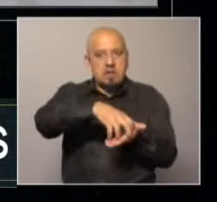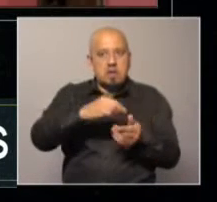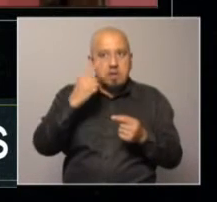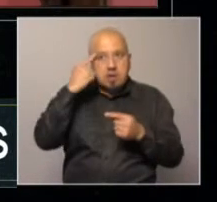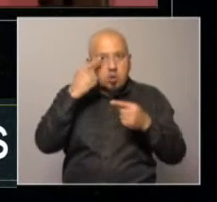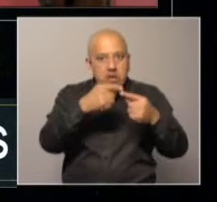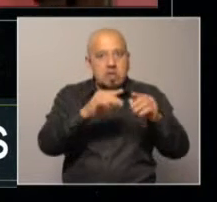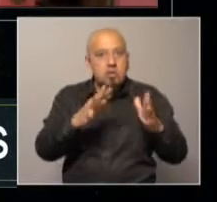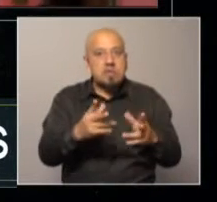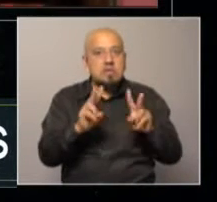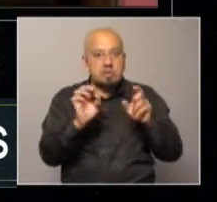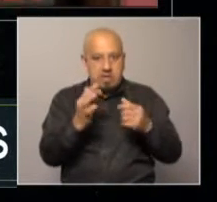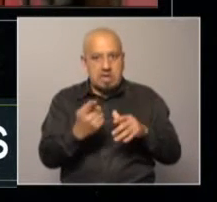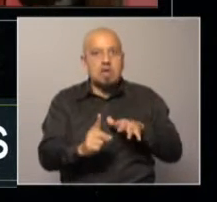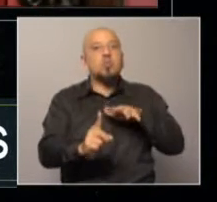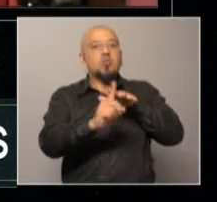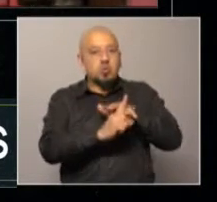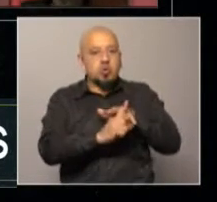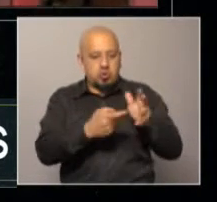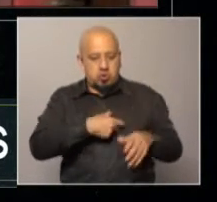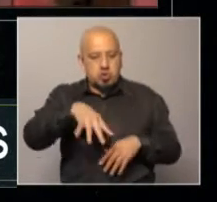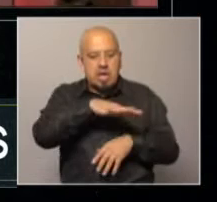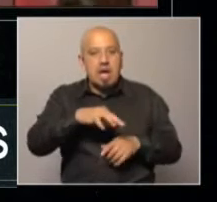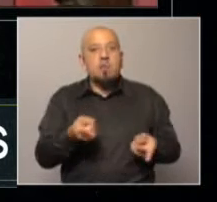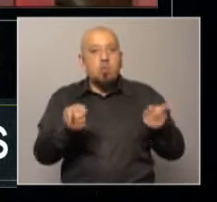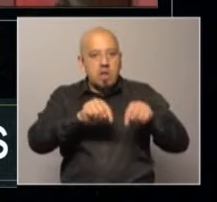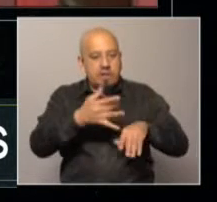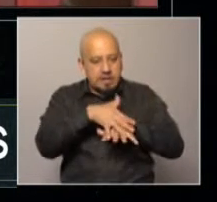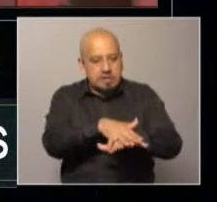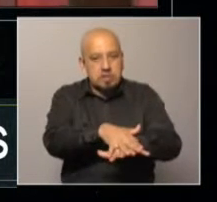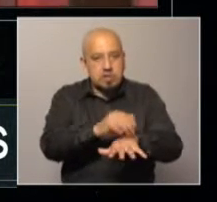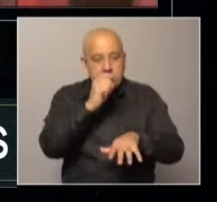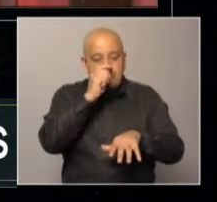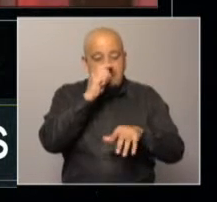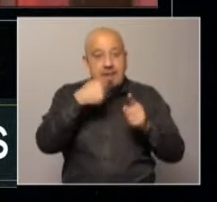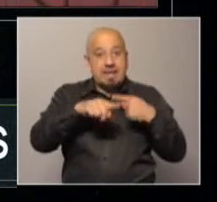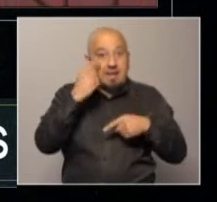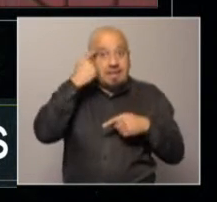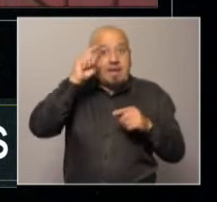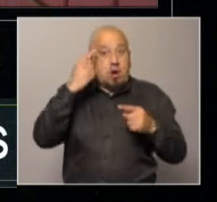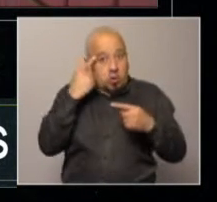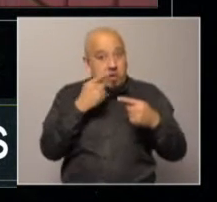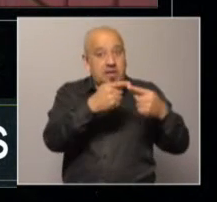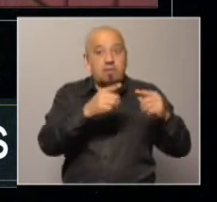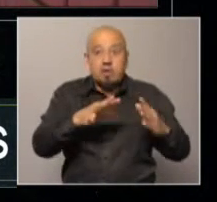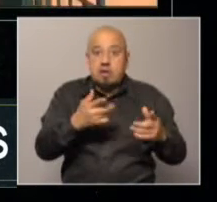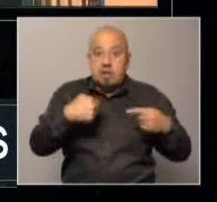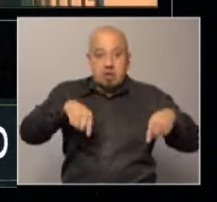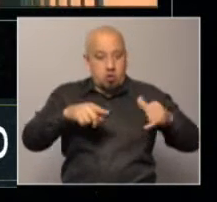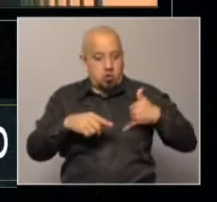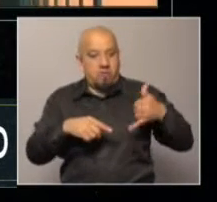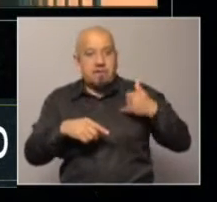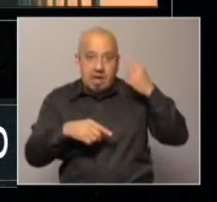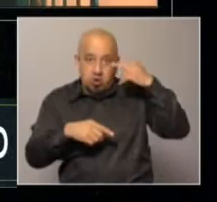de los adolescentes. Su propio nombre lo dice. Entonces, el objeto es que los adolescentes puedan sentirse sujetos de derechos, que sí,